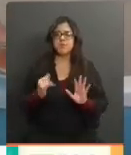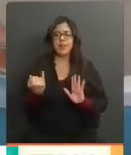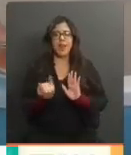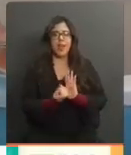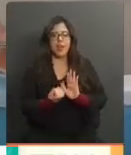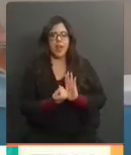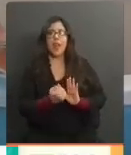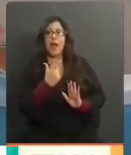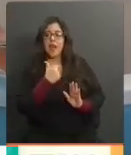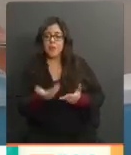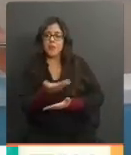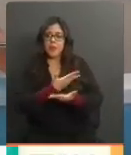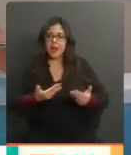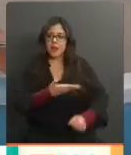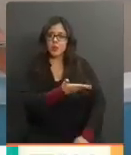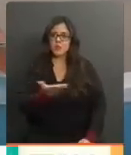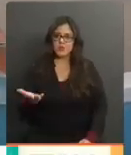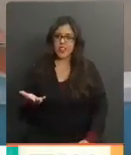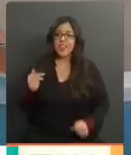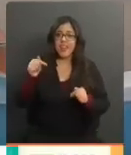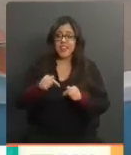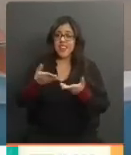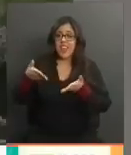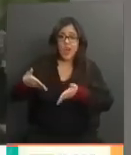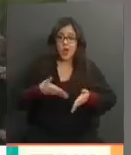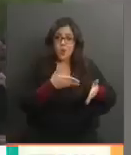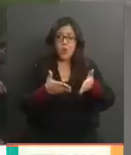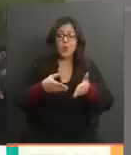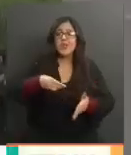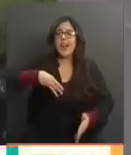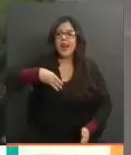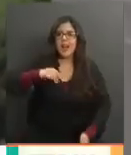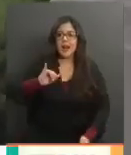queremos compartir con ustedes la ruta del mimbre.